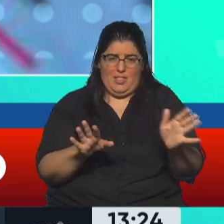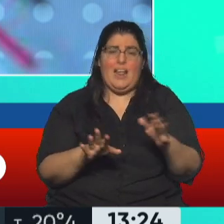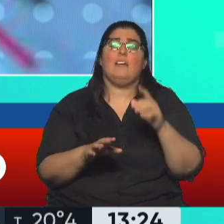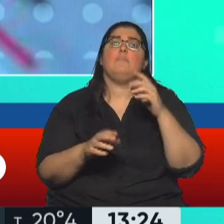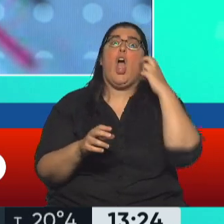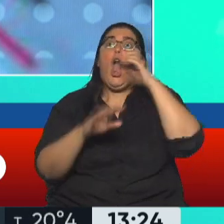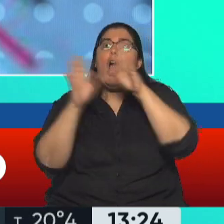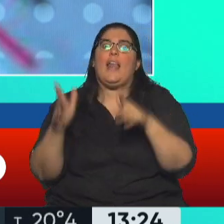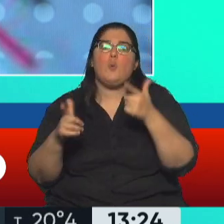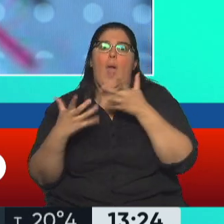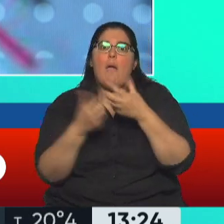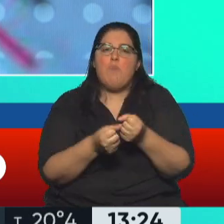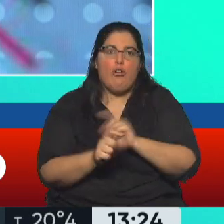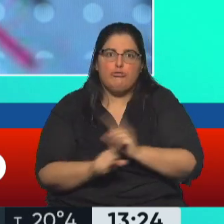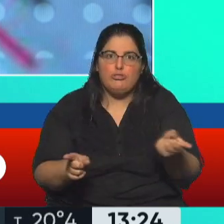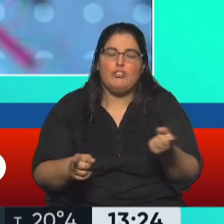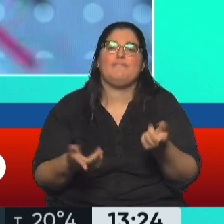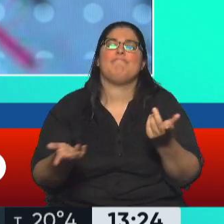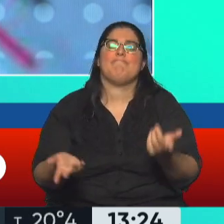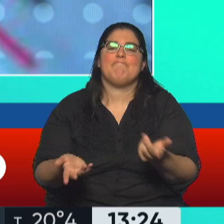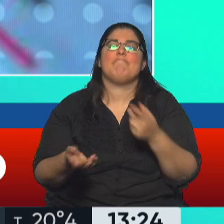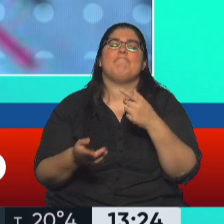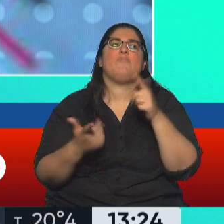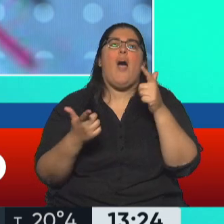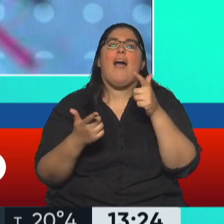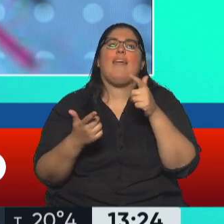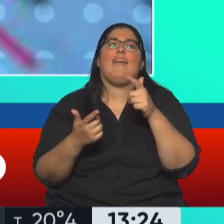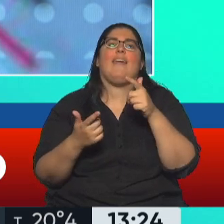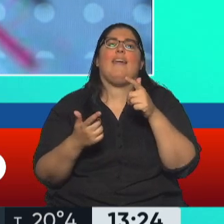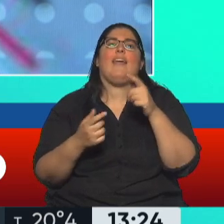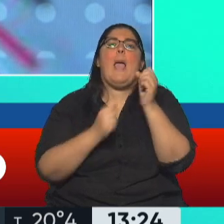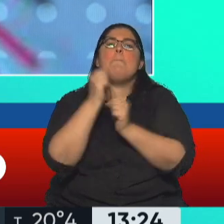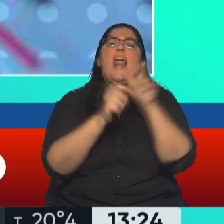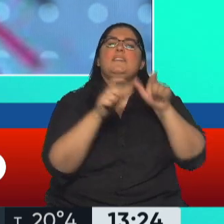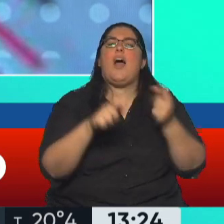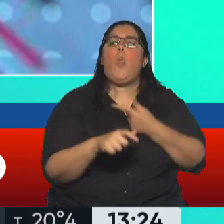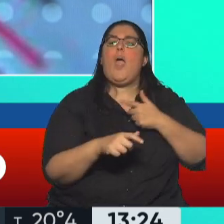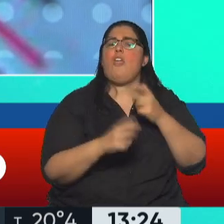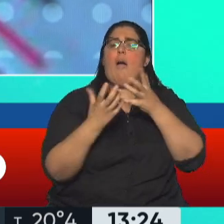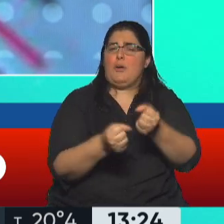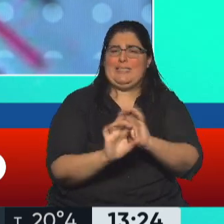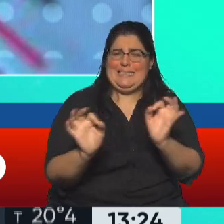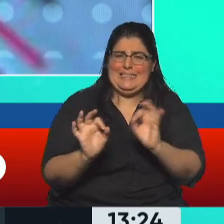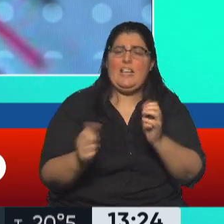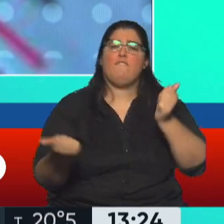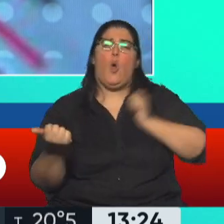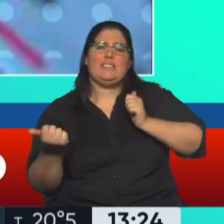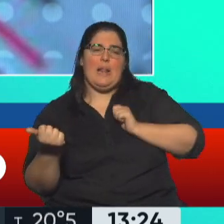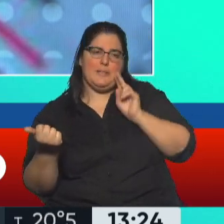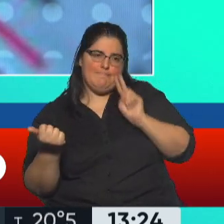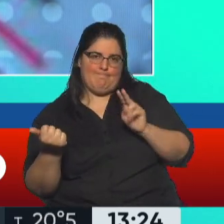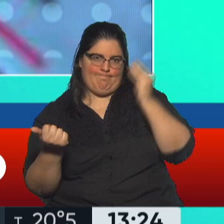Parlamento, no tiene respaldo del sector empresarial, la Fuerza Armada lo mira con mucha